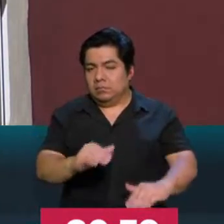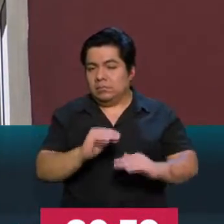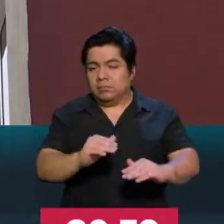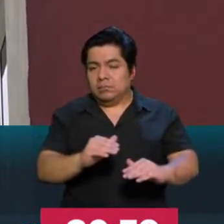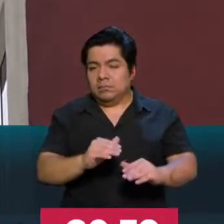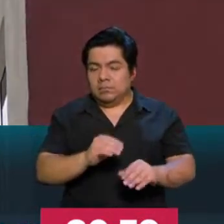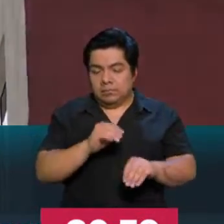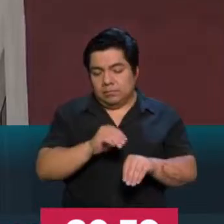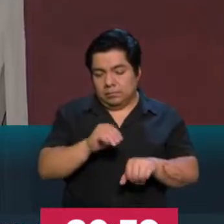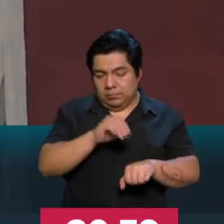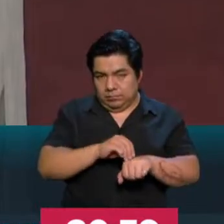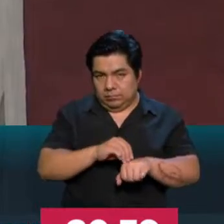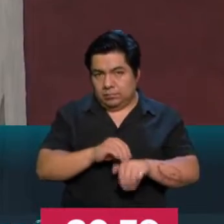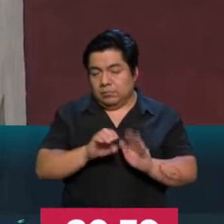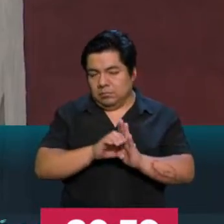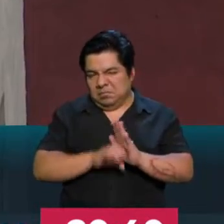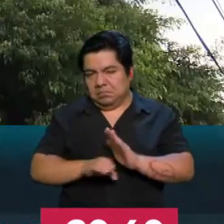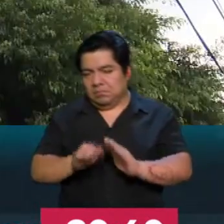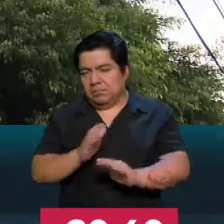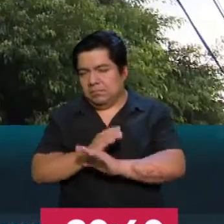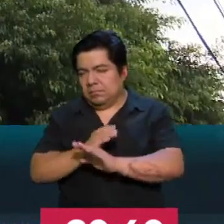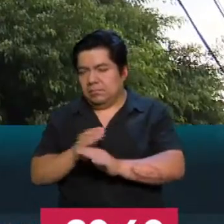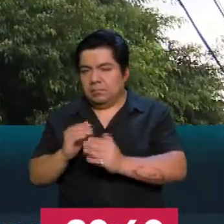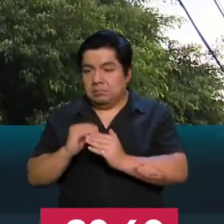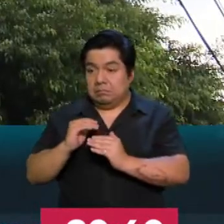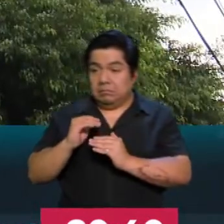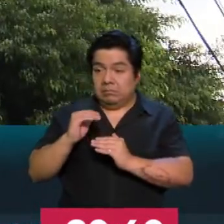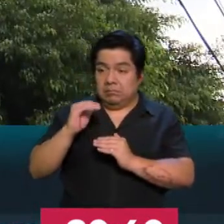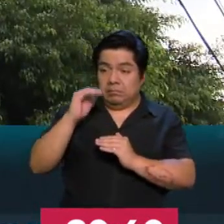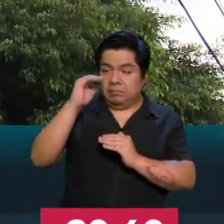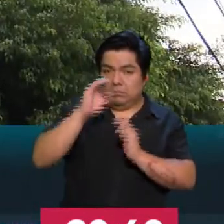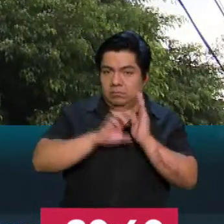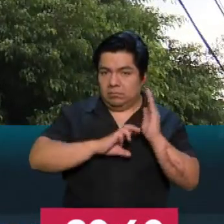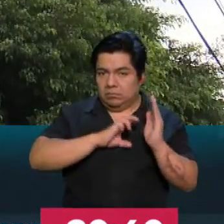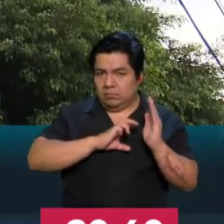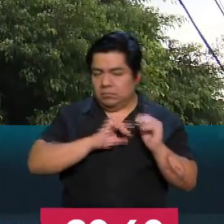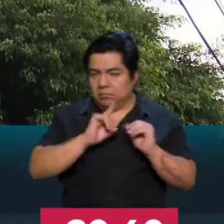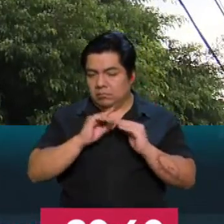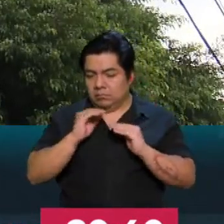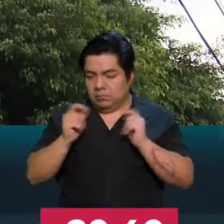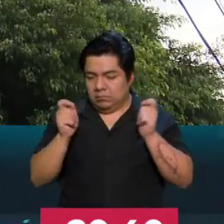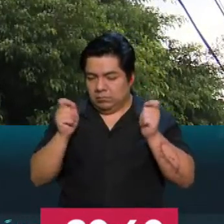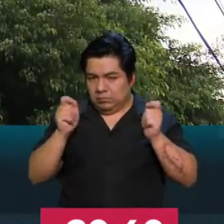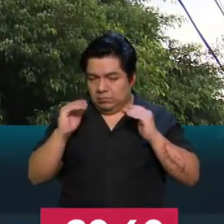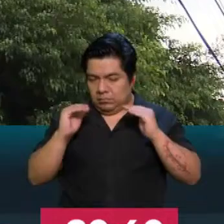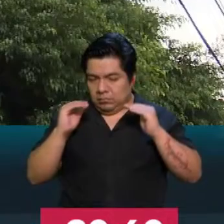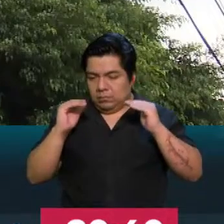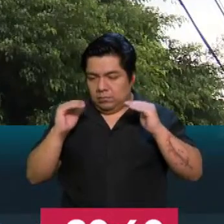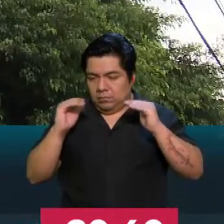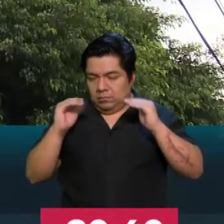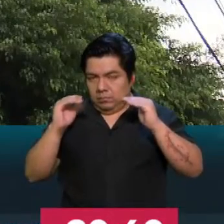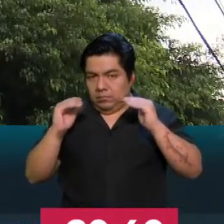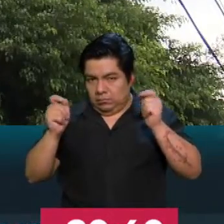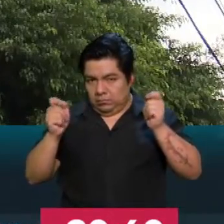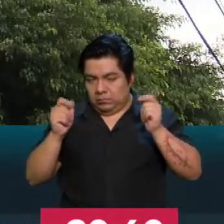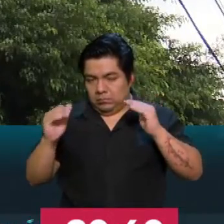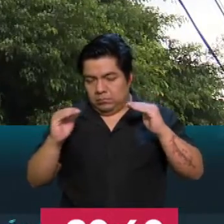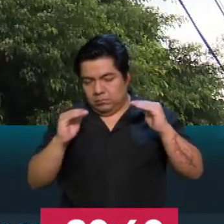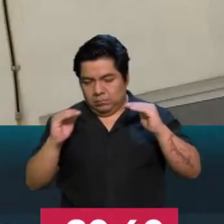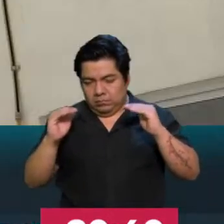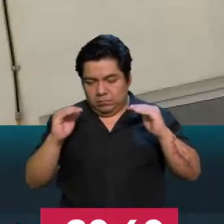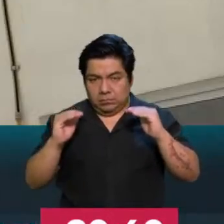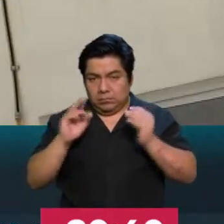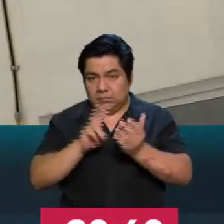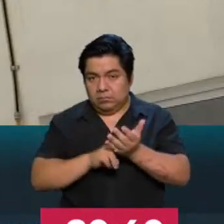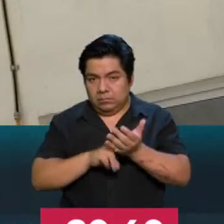que eviten que sigan aumentando las rentas. Queremos contener el aumento de las rentas, estabilizar el